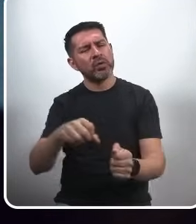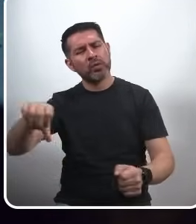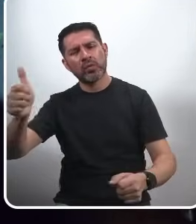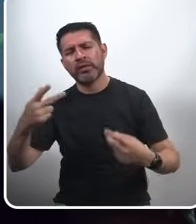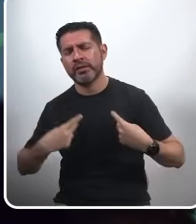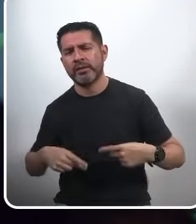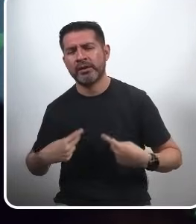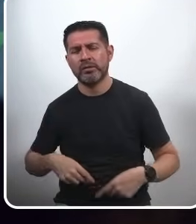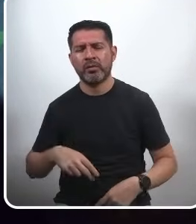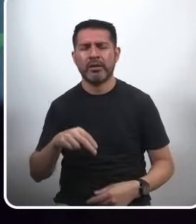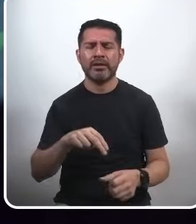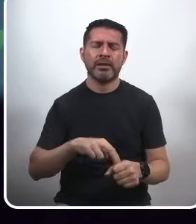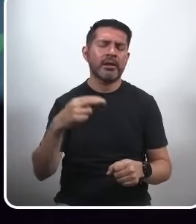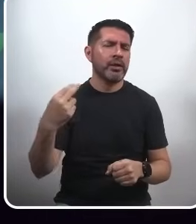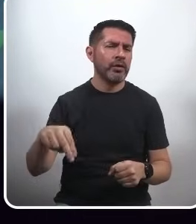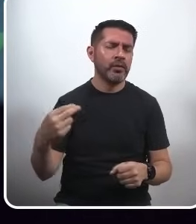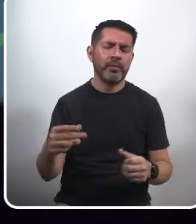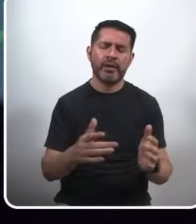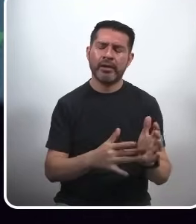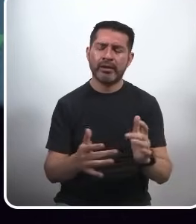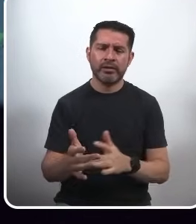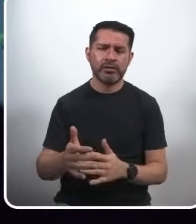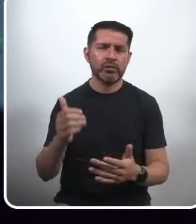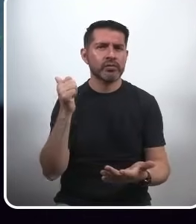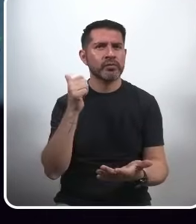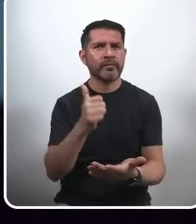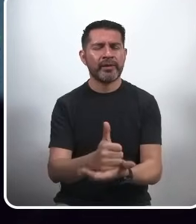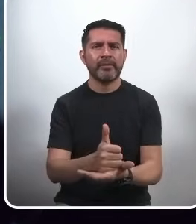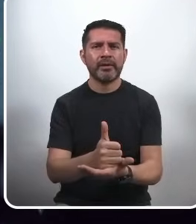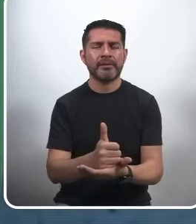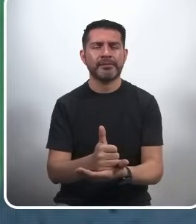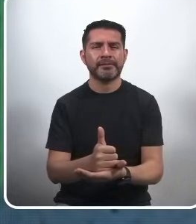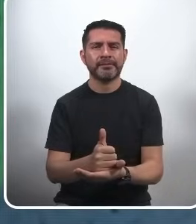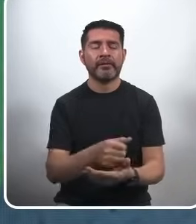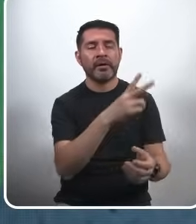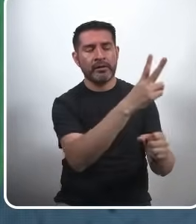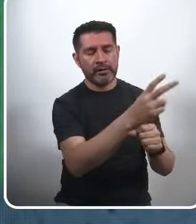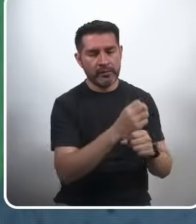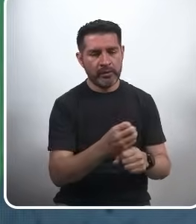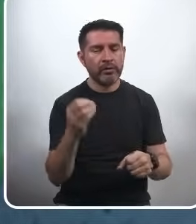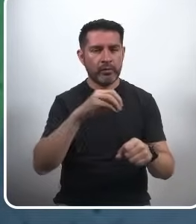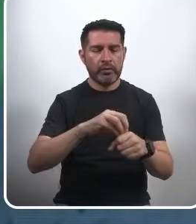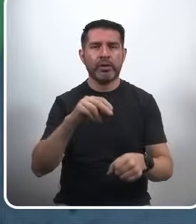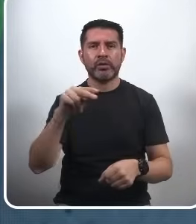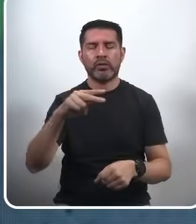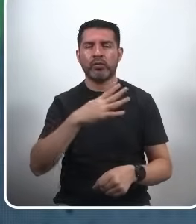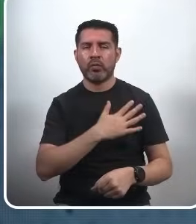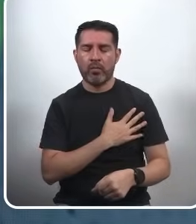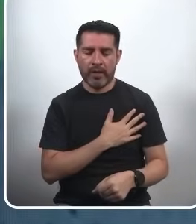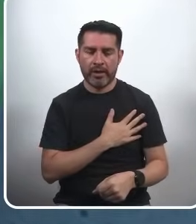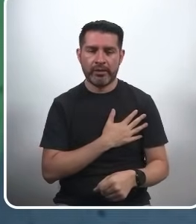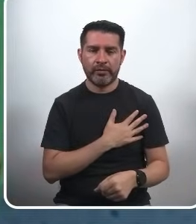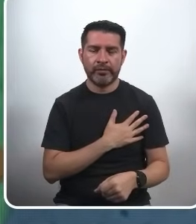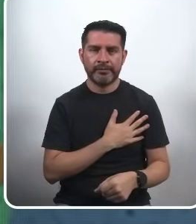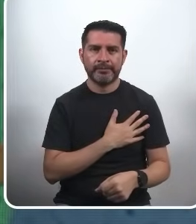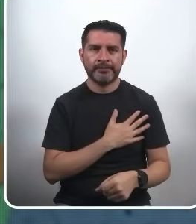de Cristo Jesús, todos decimos amén. Pon tu mano sobre tu corazón un momento. Quiero hacer una oración de